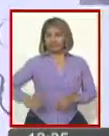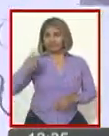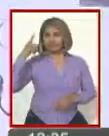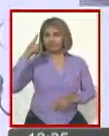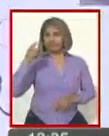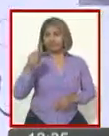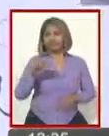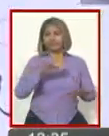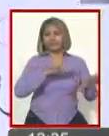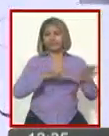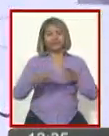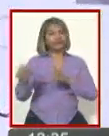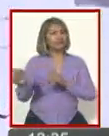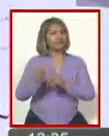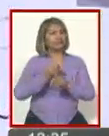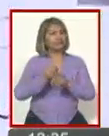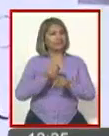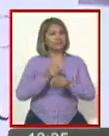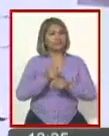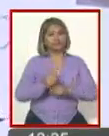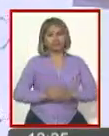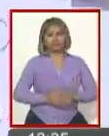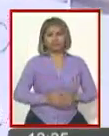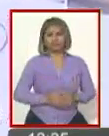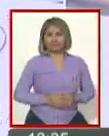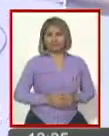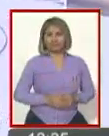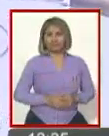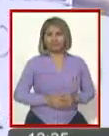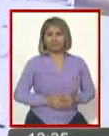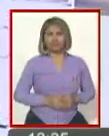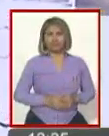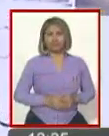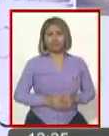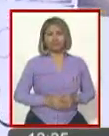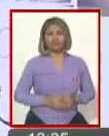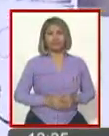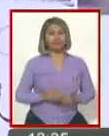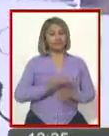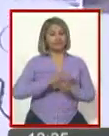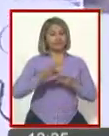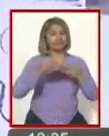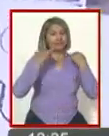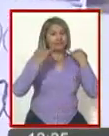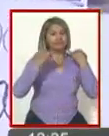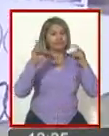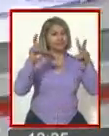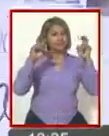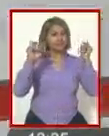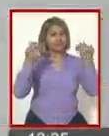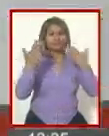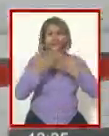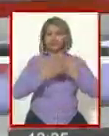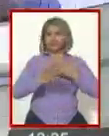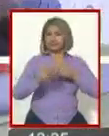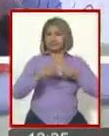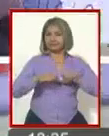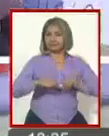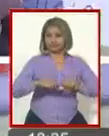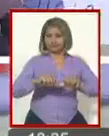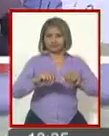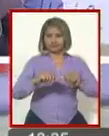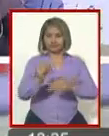para que se incurra en esta agresión por parte de los funcionarios municipales. Muy bien, Cristian, completo el informe sobre este tema. Nosotros vamos a